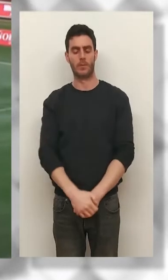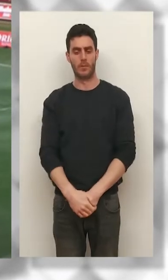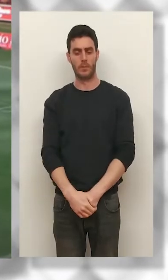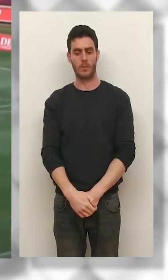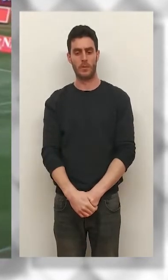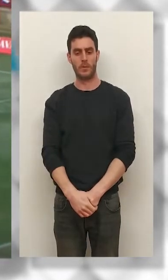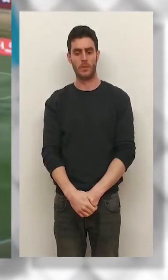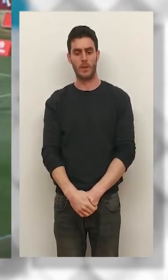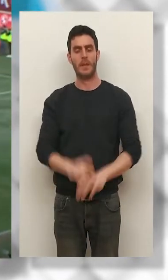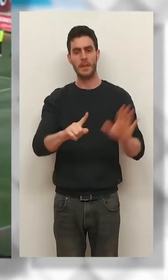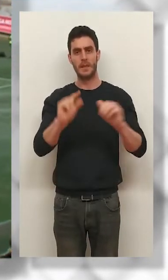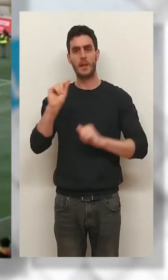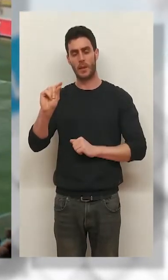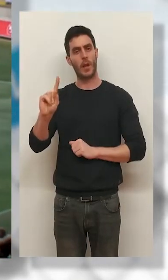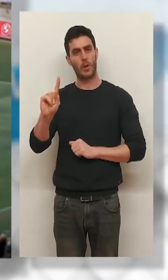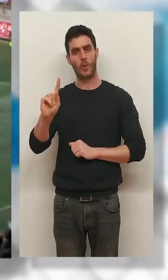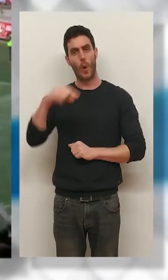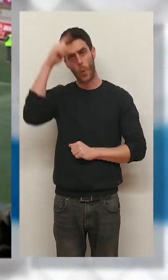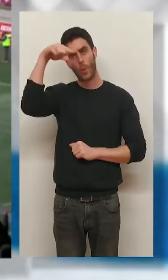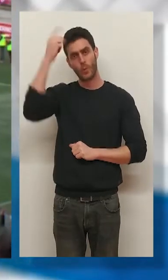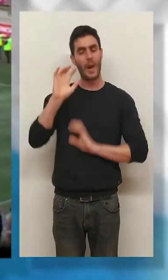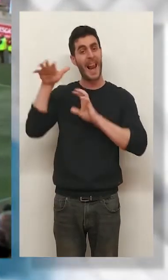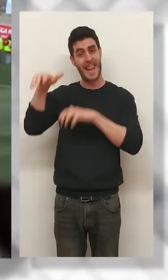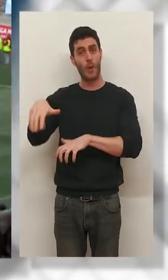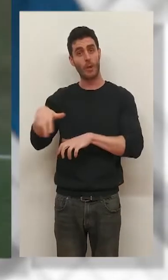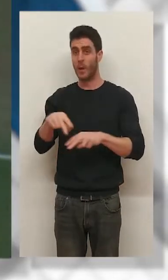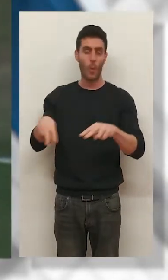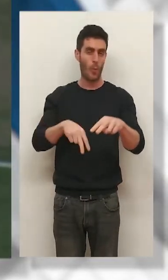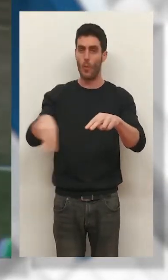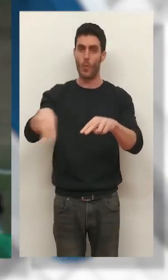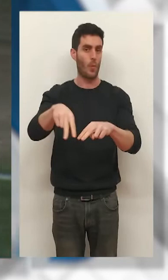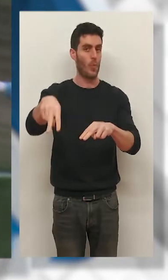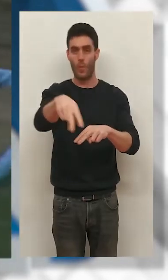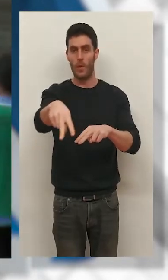delante la Cultural Leonesa. Aparece entre Obolski y Solís para que este batiera a Gero.